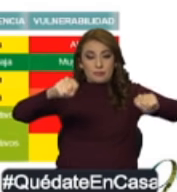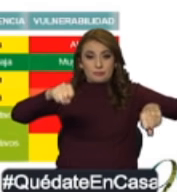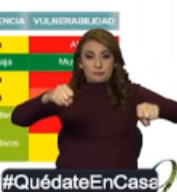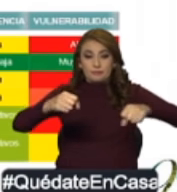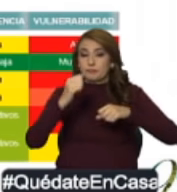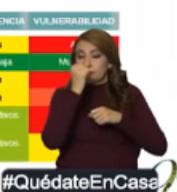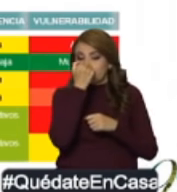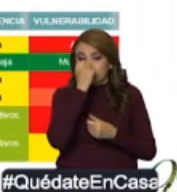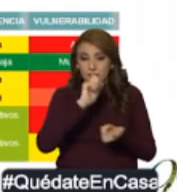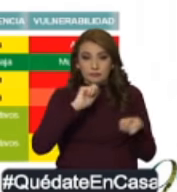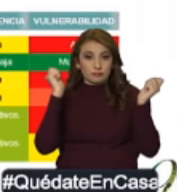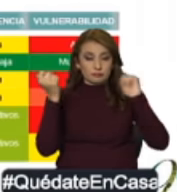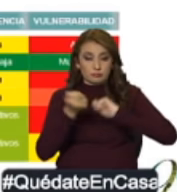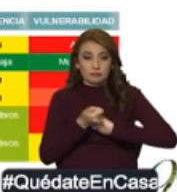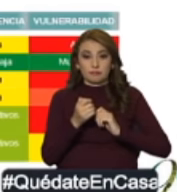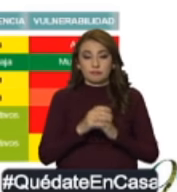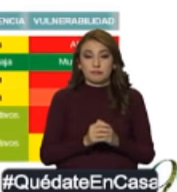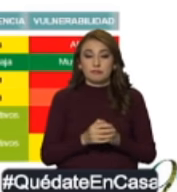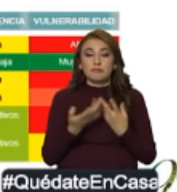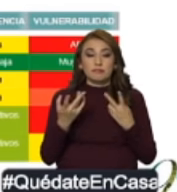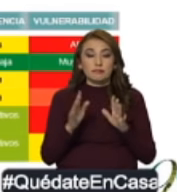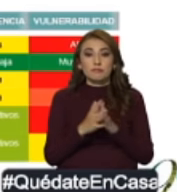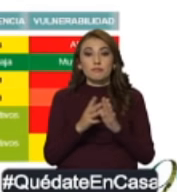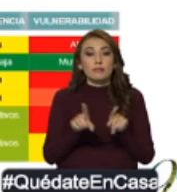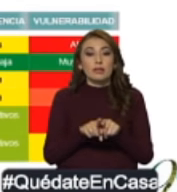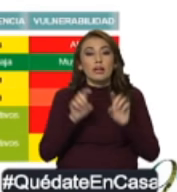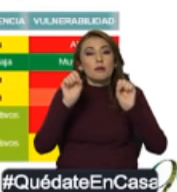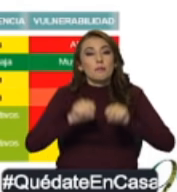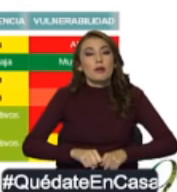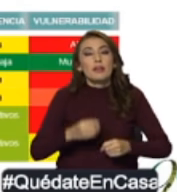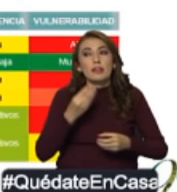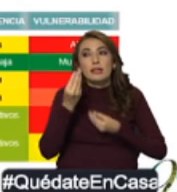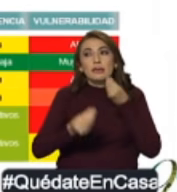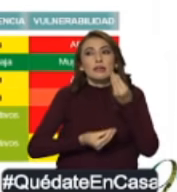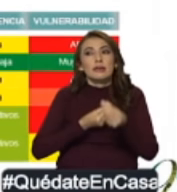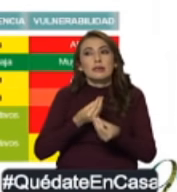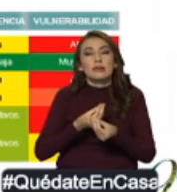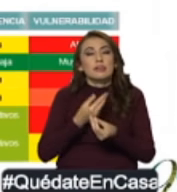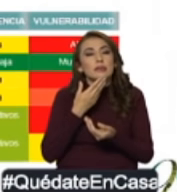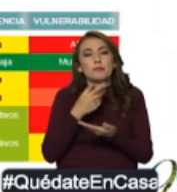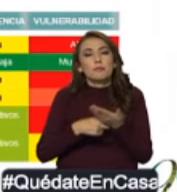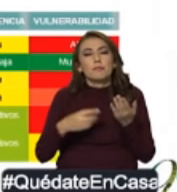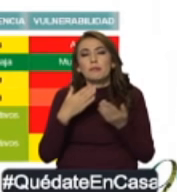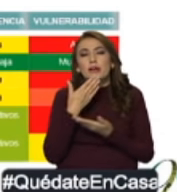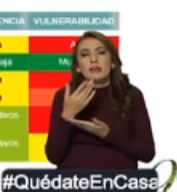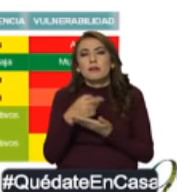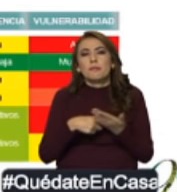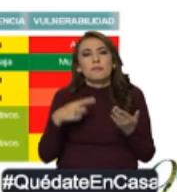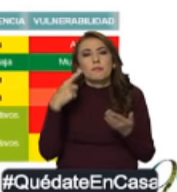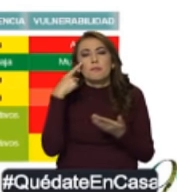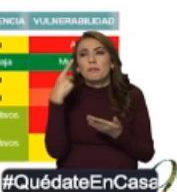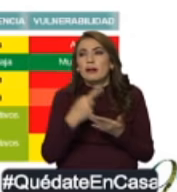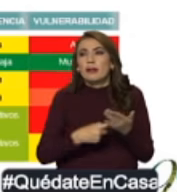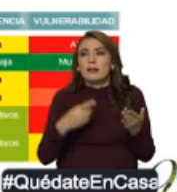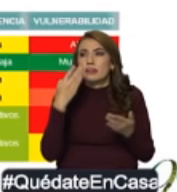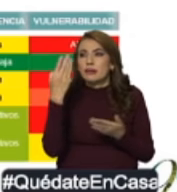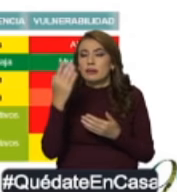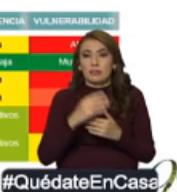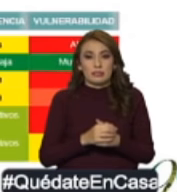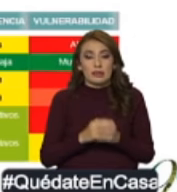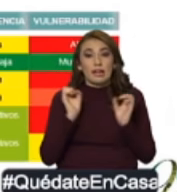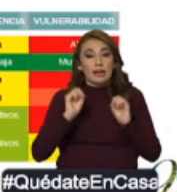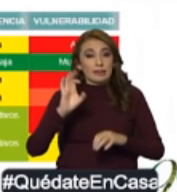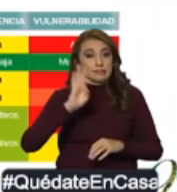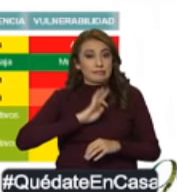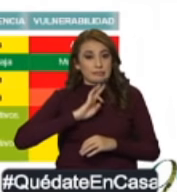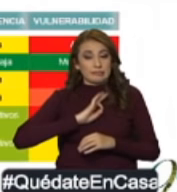color a otro. Esta herramienta lo que permite es dar elementos técnicos para